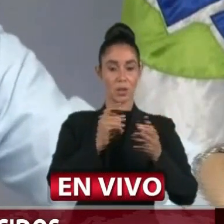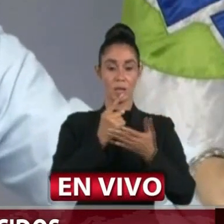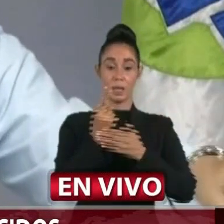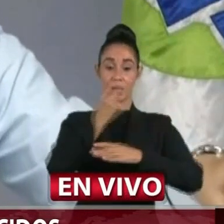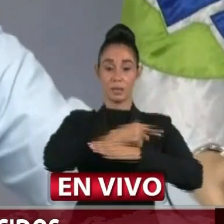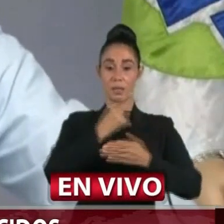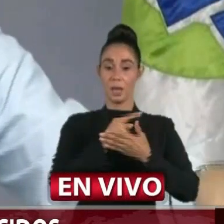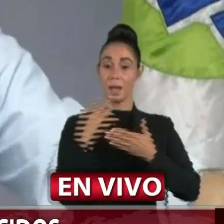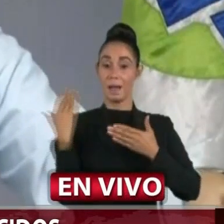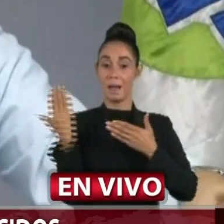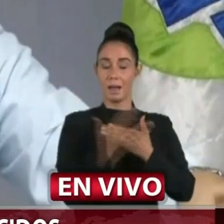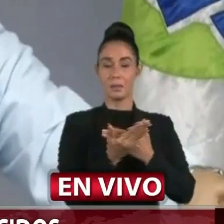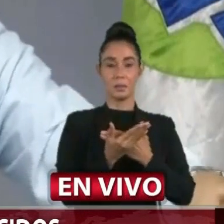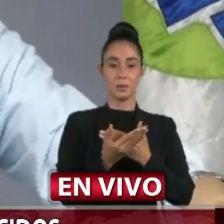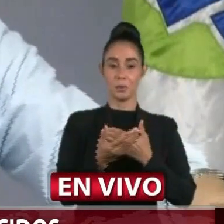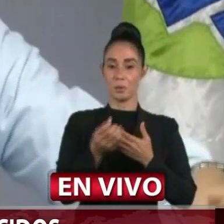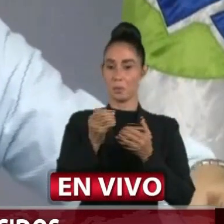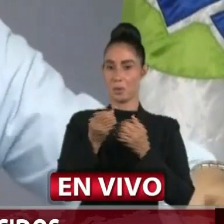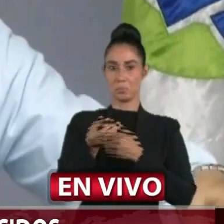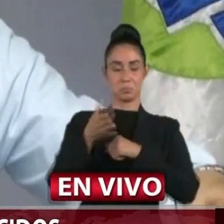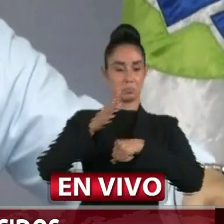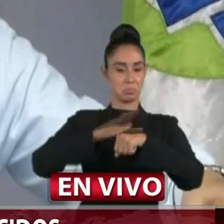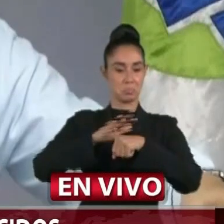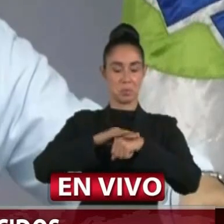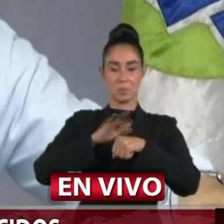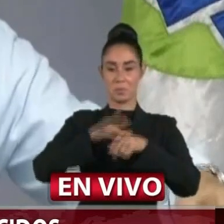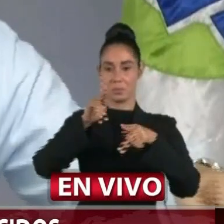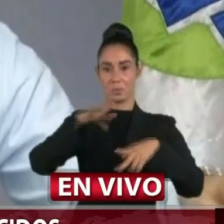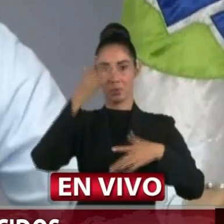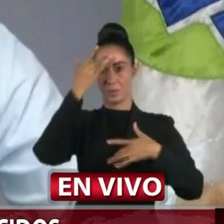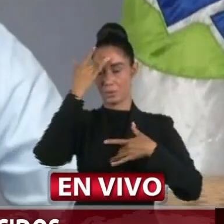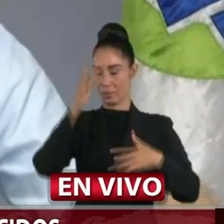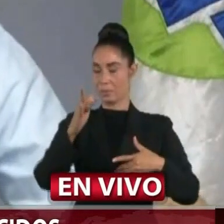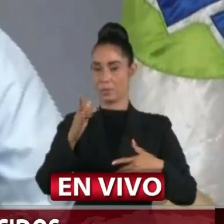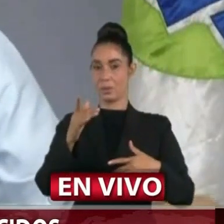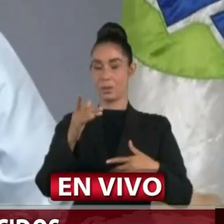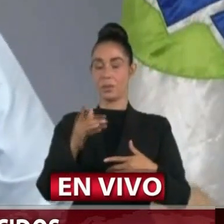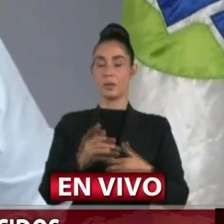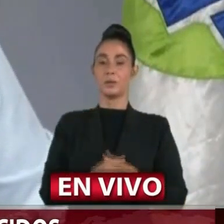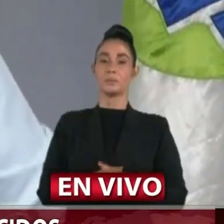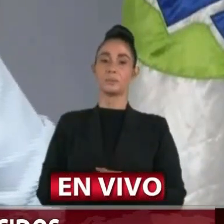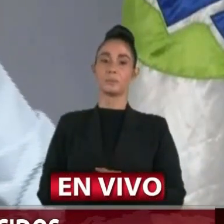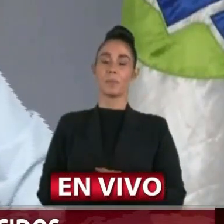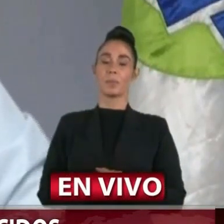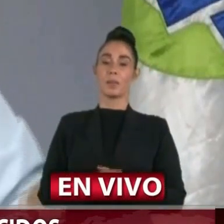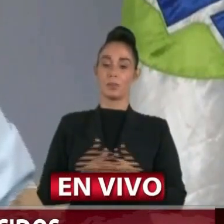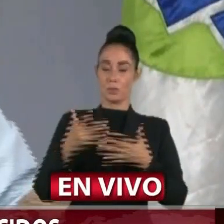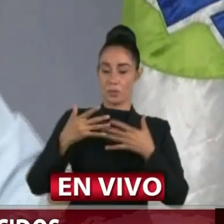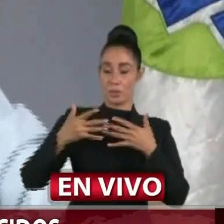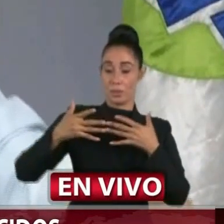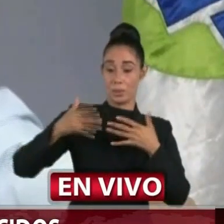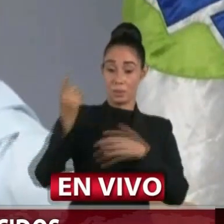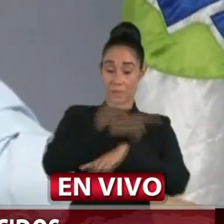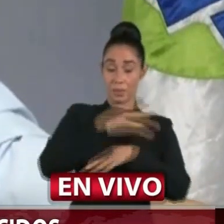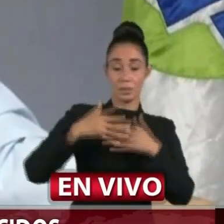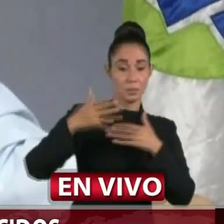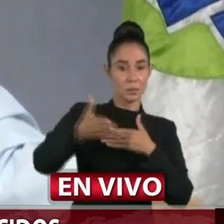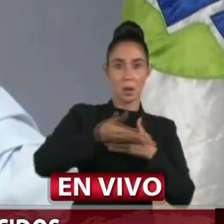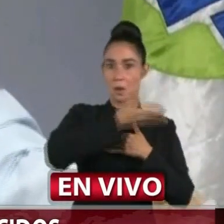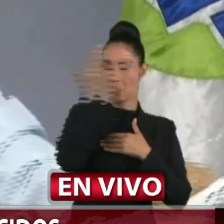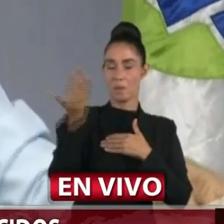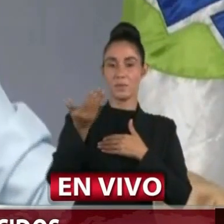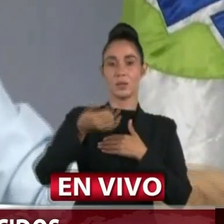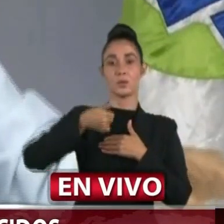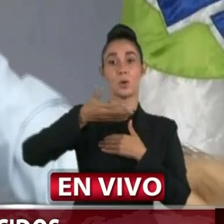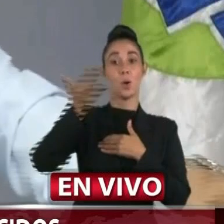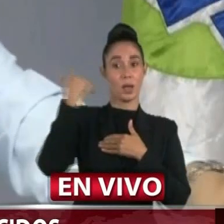no había reportado casos, como tampoco lo había hecho en el día previo. De manera que